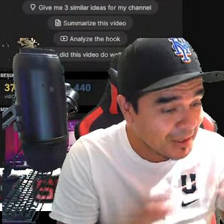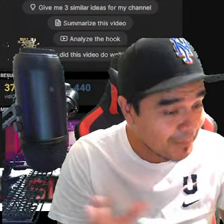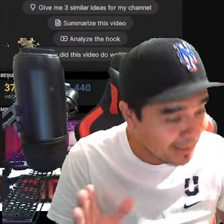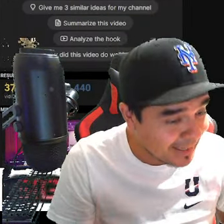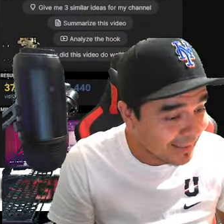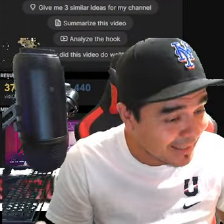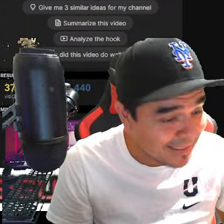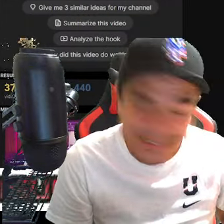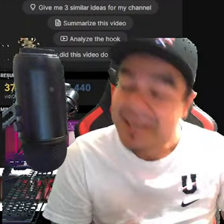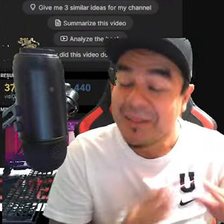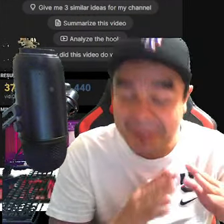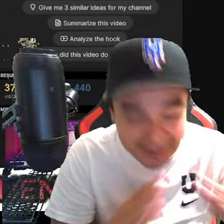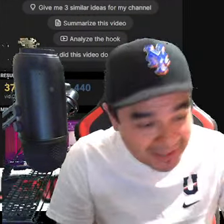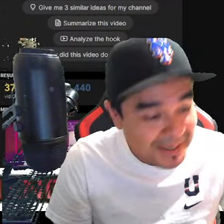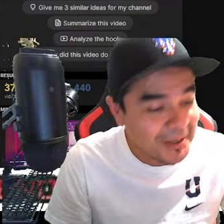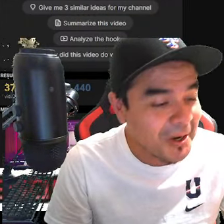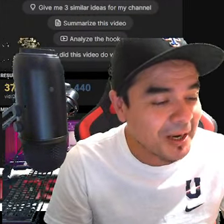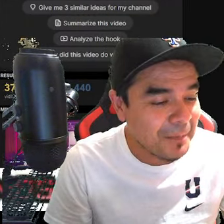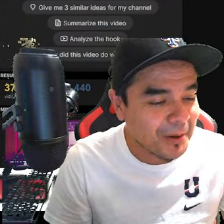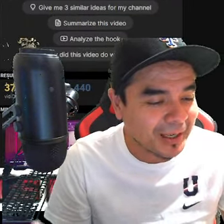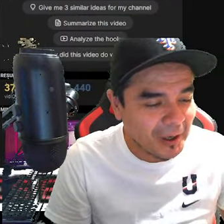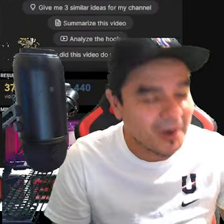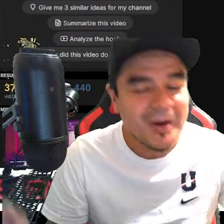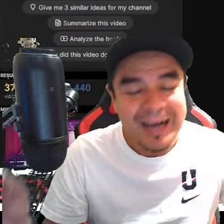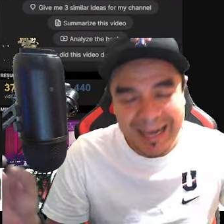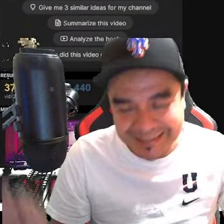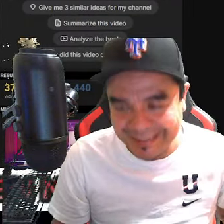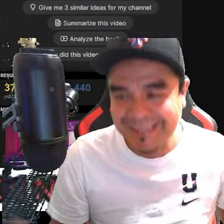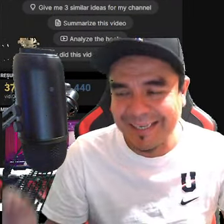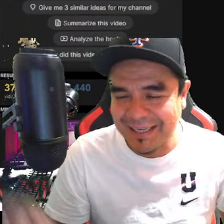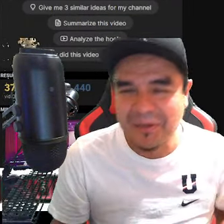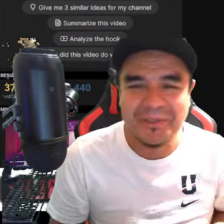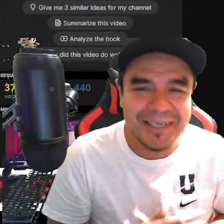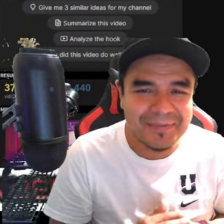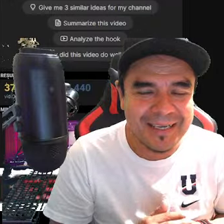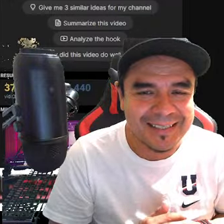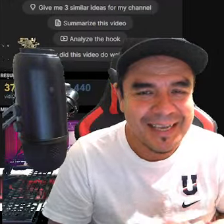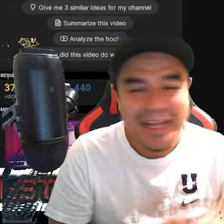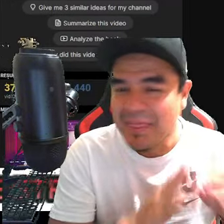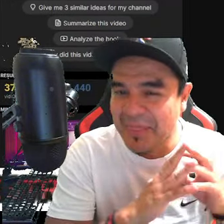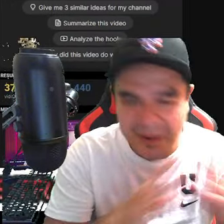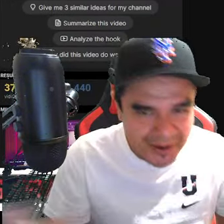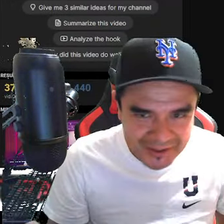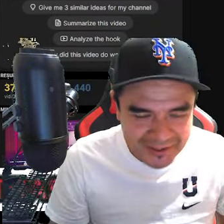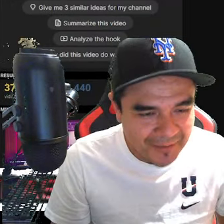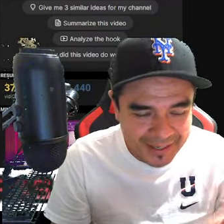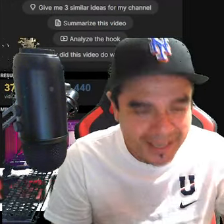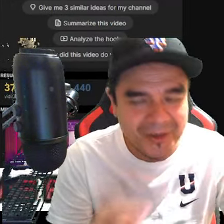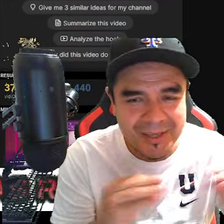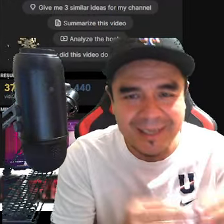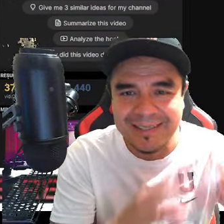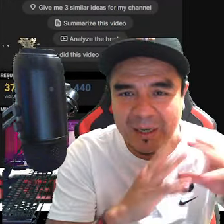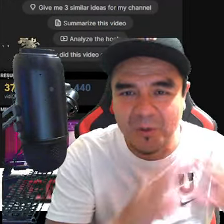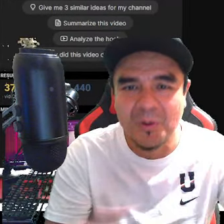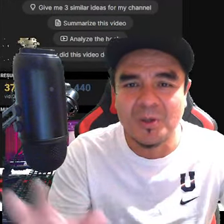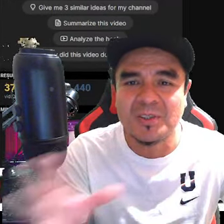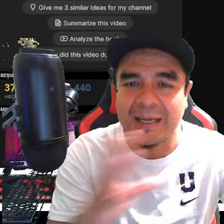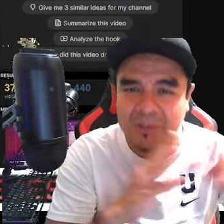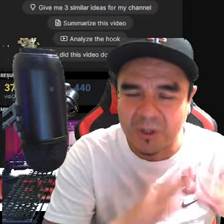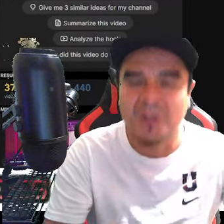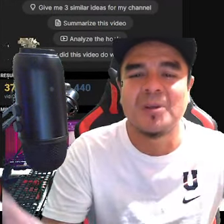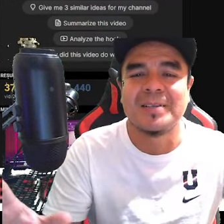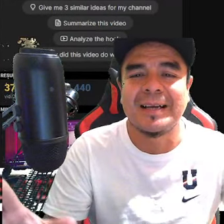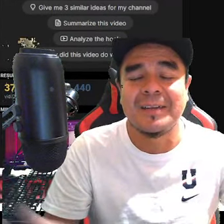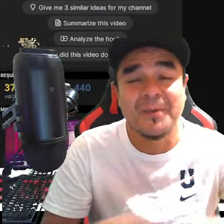Puse en general, doña María Reyes. No se me enoje porque luego así se hacen los chismes. No, doña María, yo dije saludos